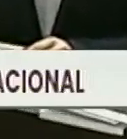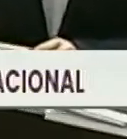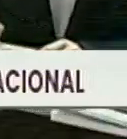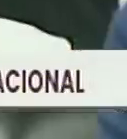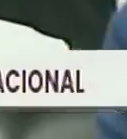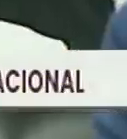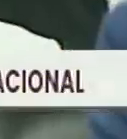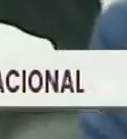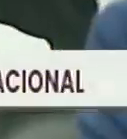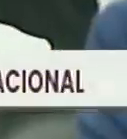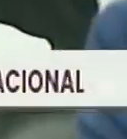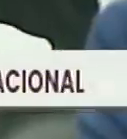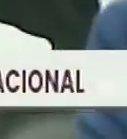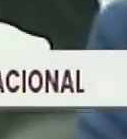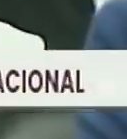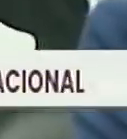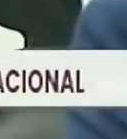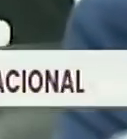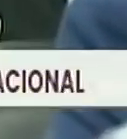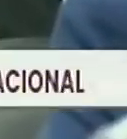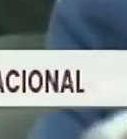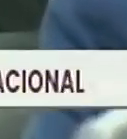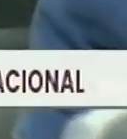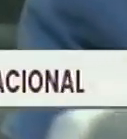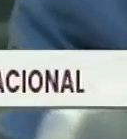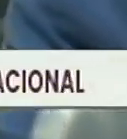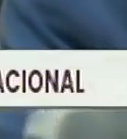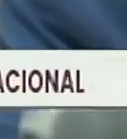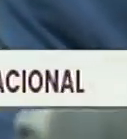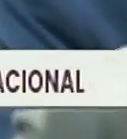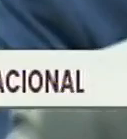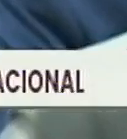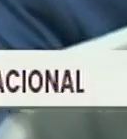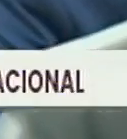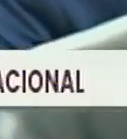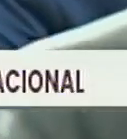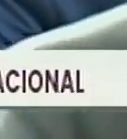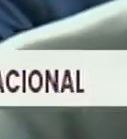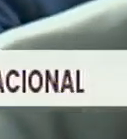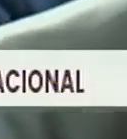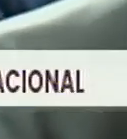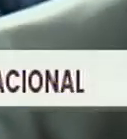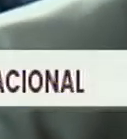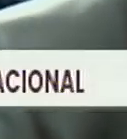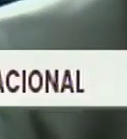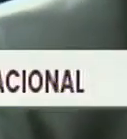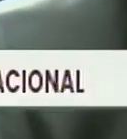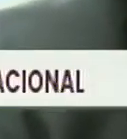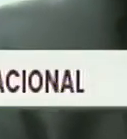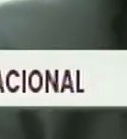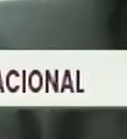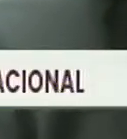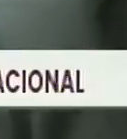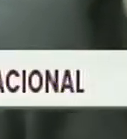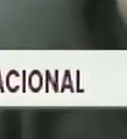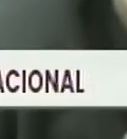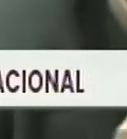esta última evaluación que se hacen a los 103 postulados y postuladas que recorrieron todo el camino